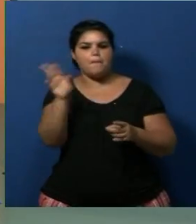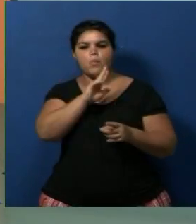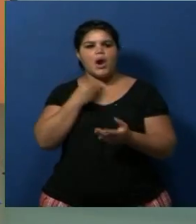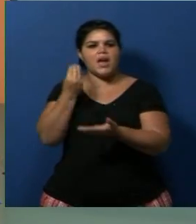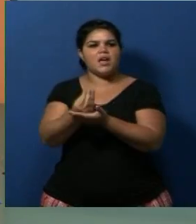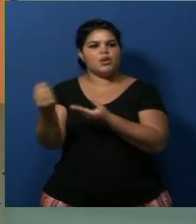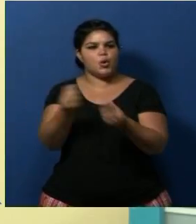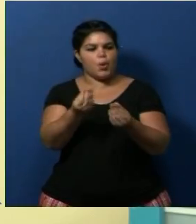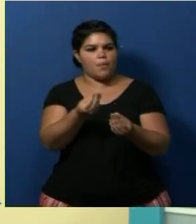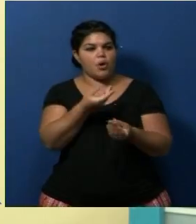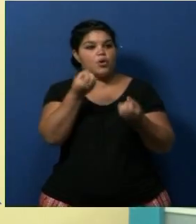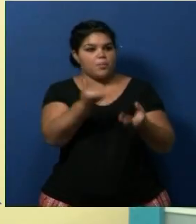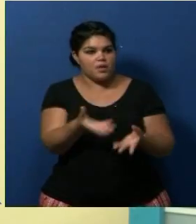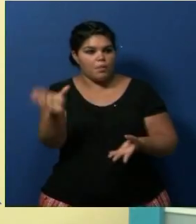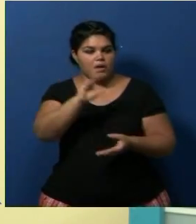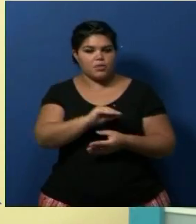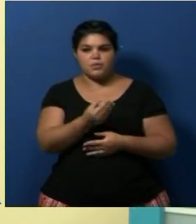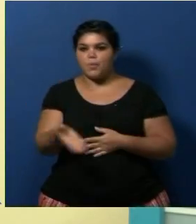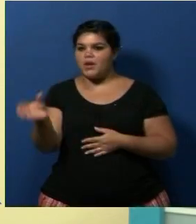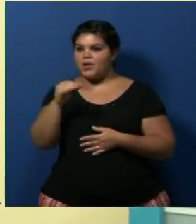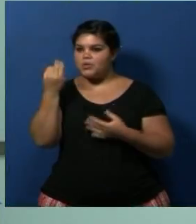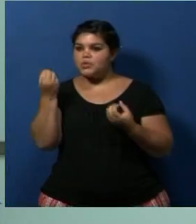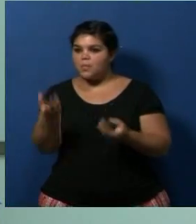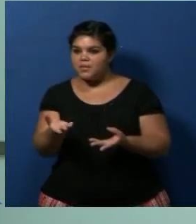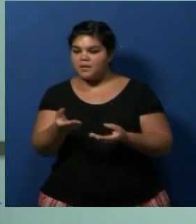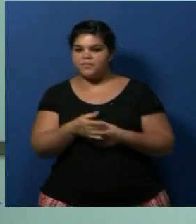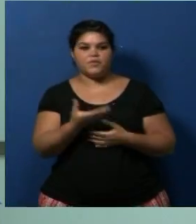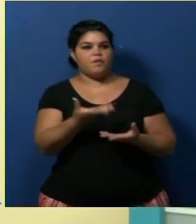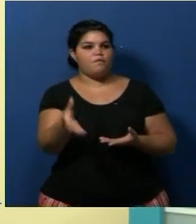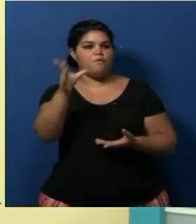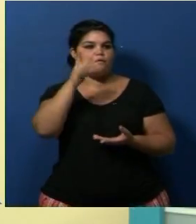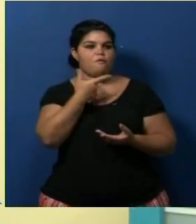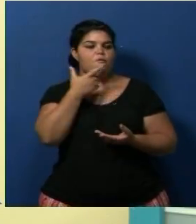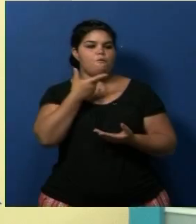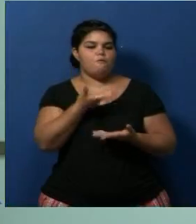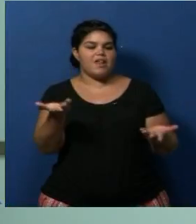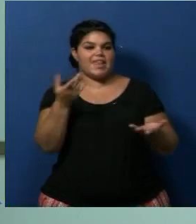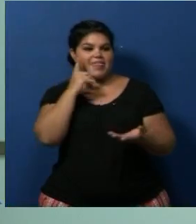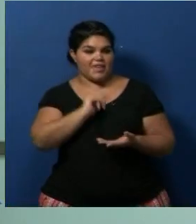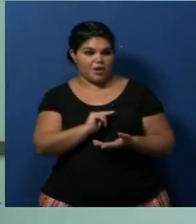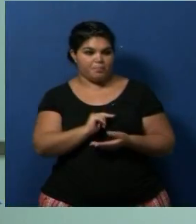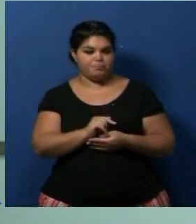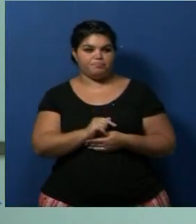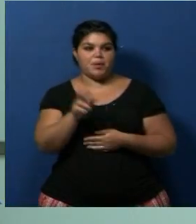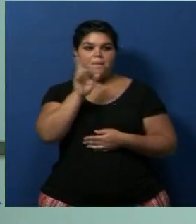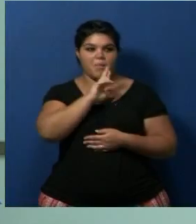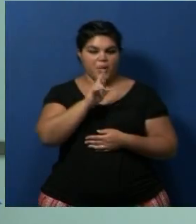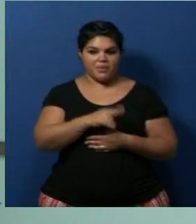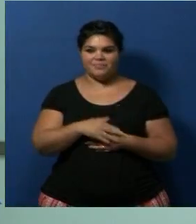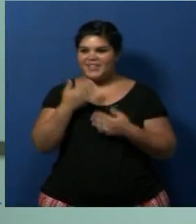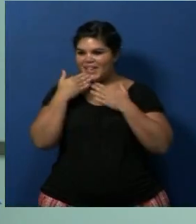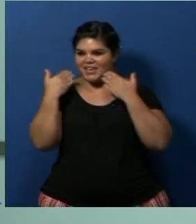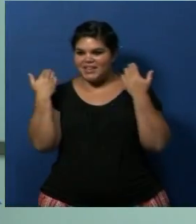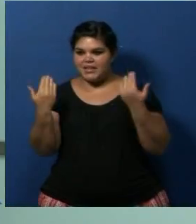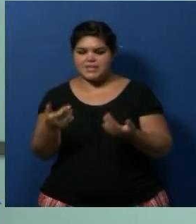Laura, ¿cómo andás? Buenas noches. Bien, Hugues, buenas noches, ¿cómo estamos? Muy bien, feliz Día de la Mujer. Gracias. Día de lucha. Allí, bueno, está el título